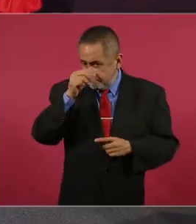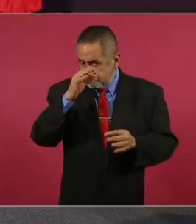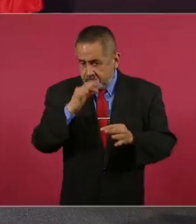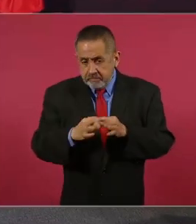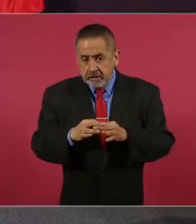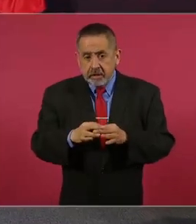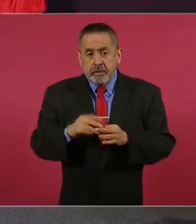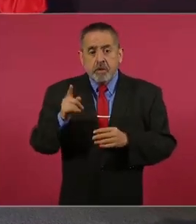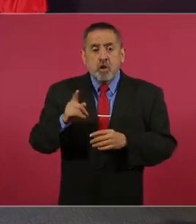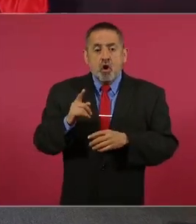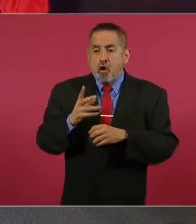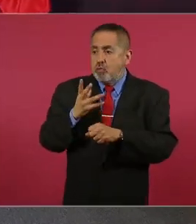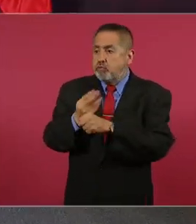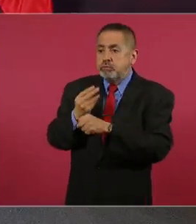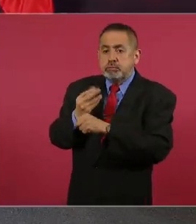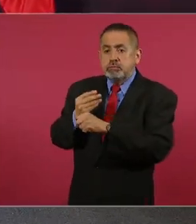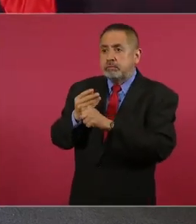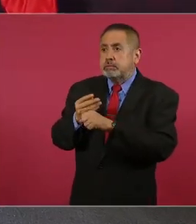de una solución técnica